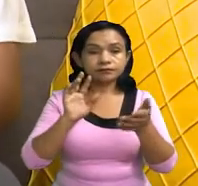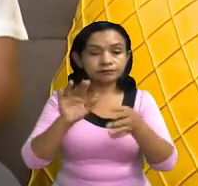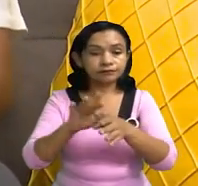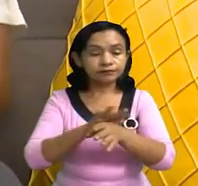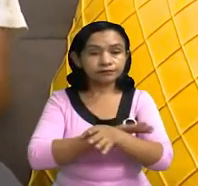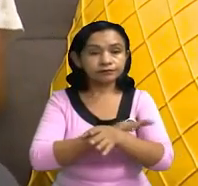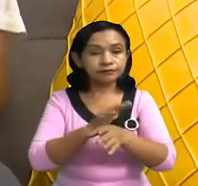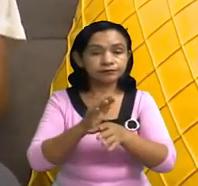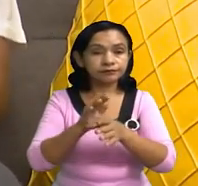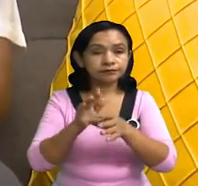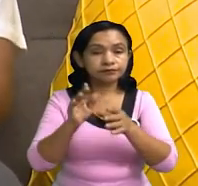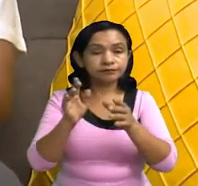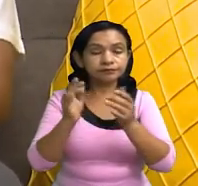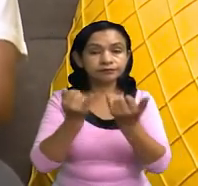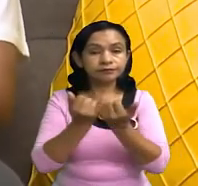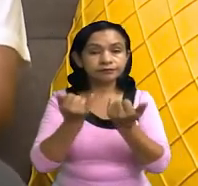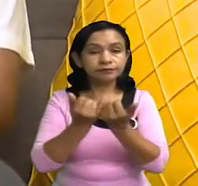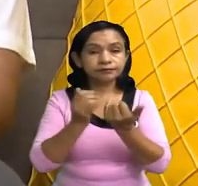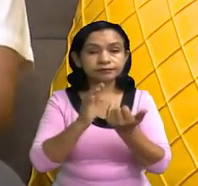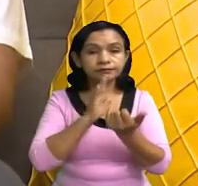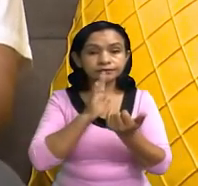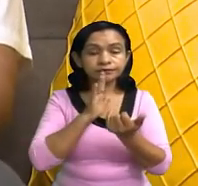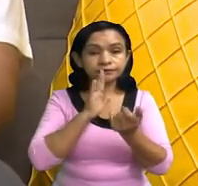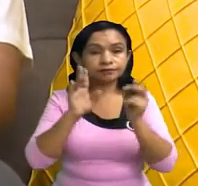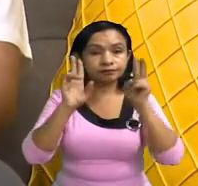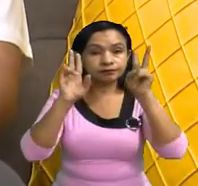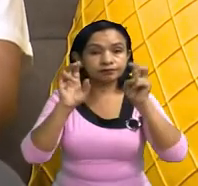la feligresía católica. Usted mencionaba un